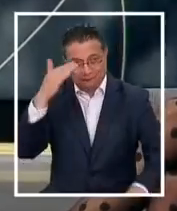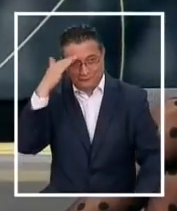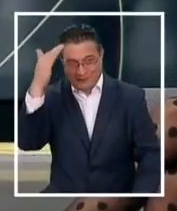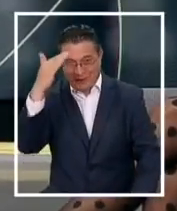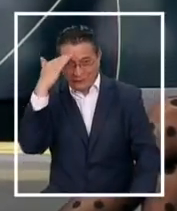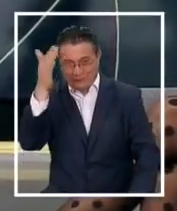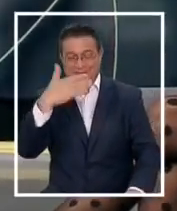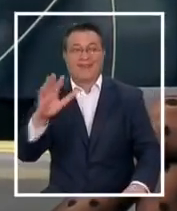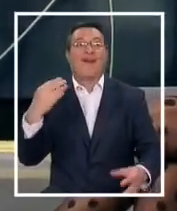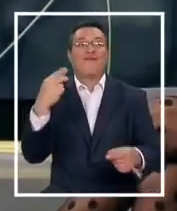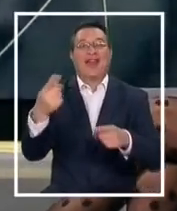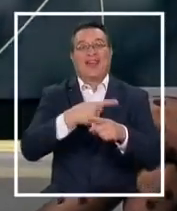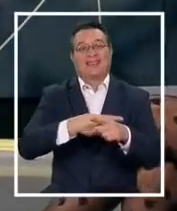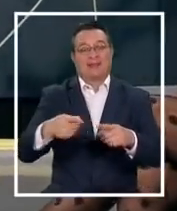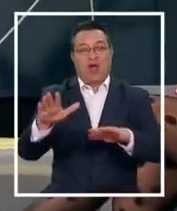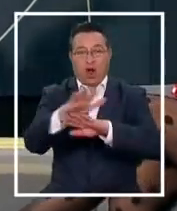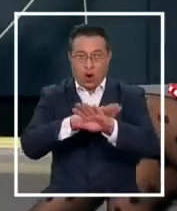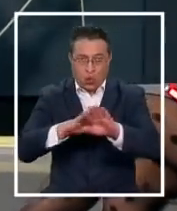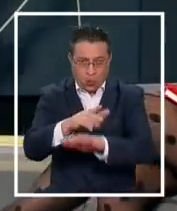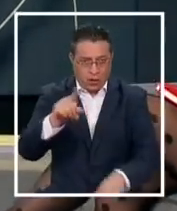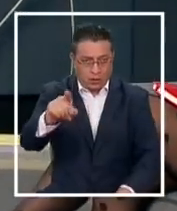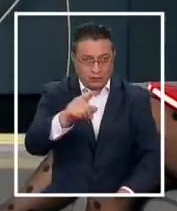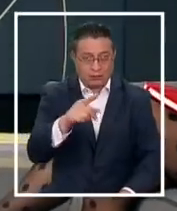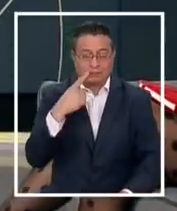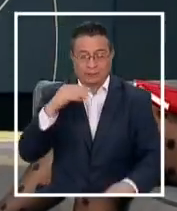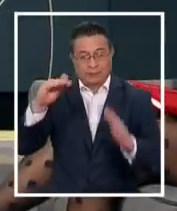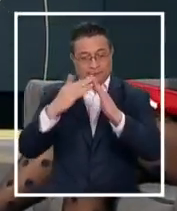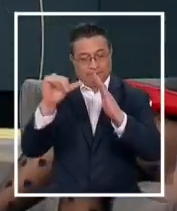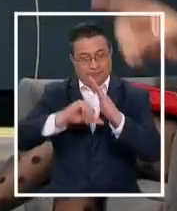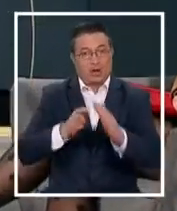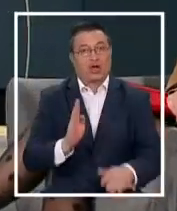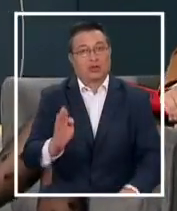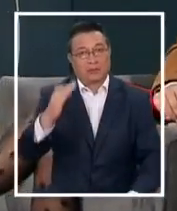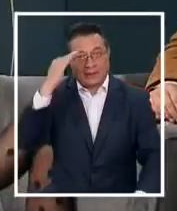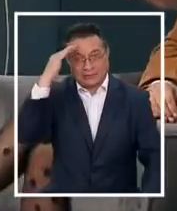ya. Que tenga buena semana. Cuídese mucho. Seguimos en cuarentena. Chao.